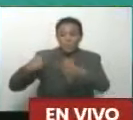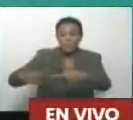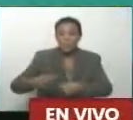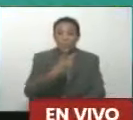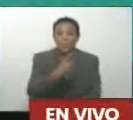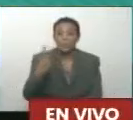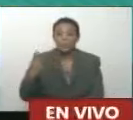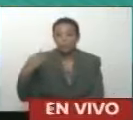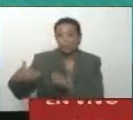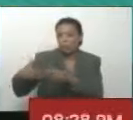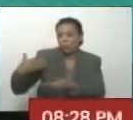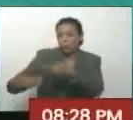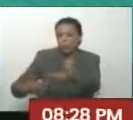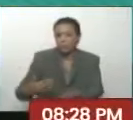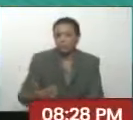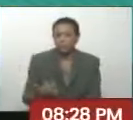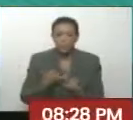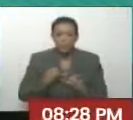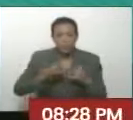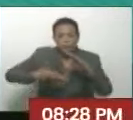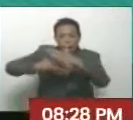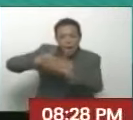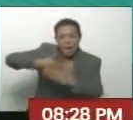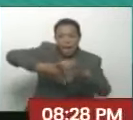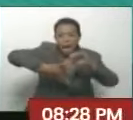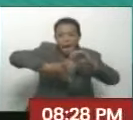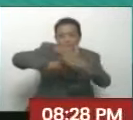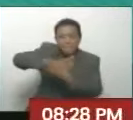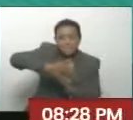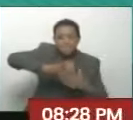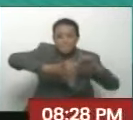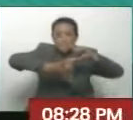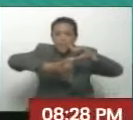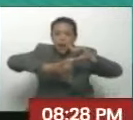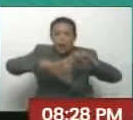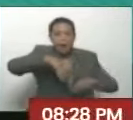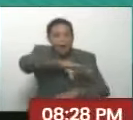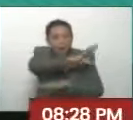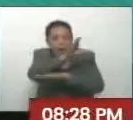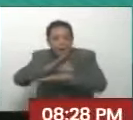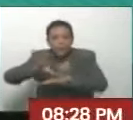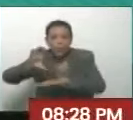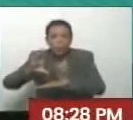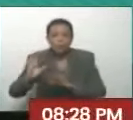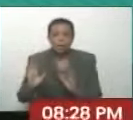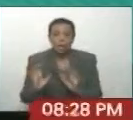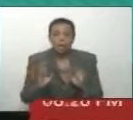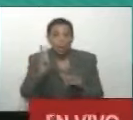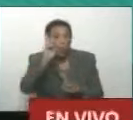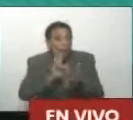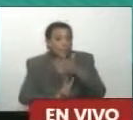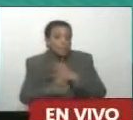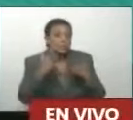americana, muy nuestra americana, muy latinoamericana caribeña de Carlos Marx, muy lejos de la visión